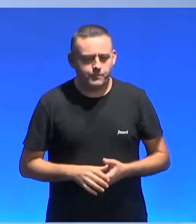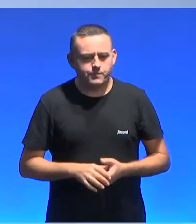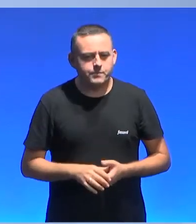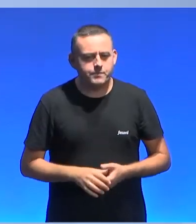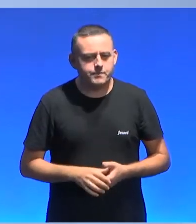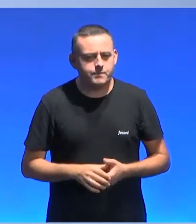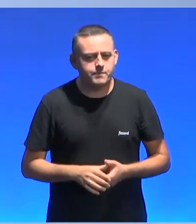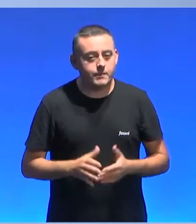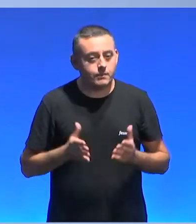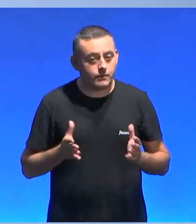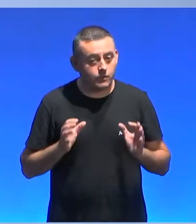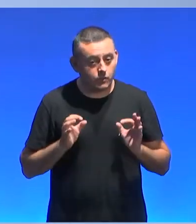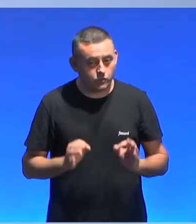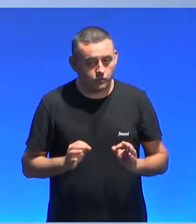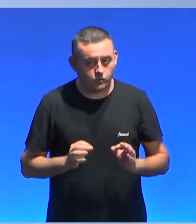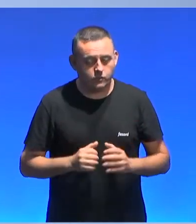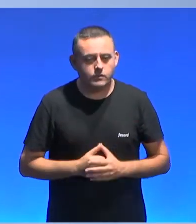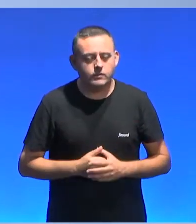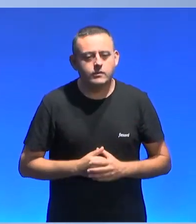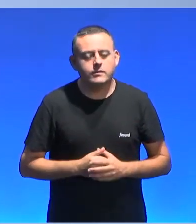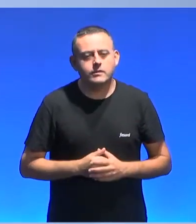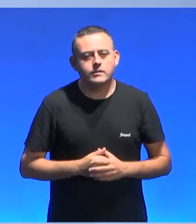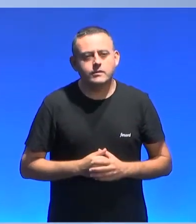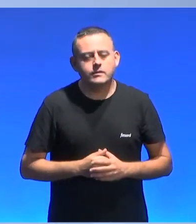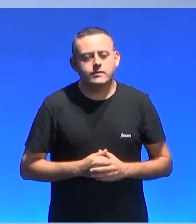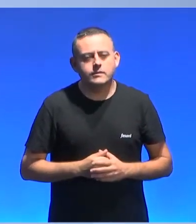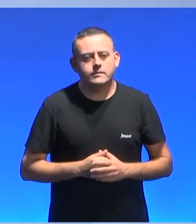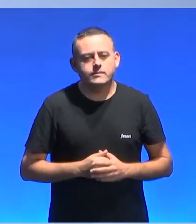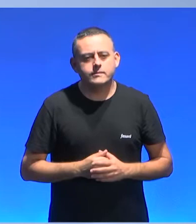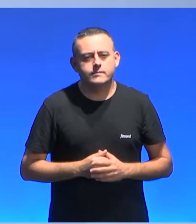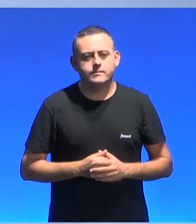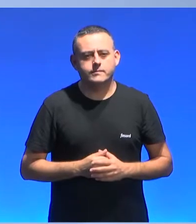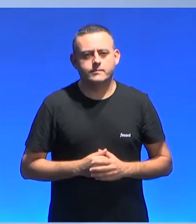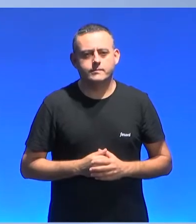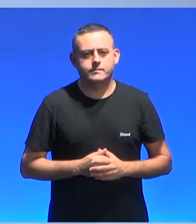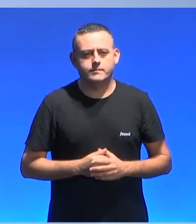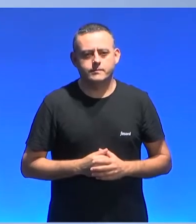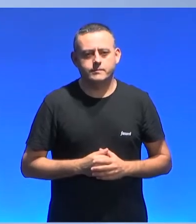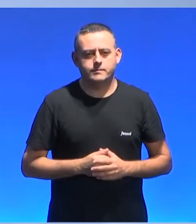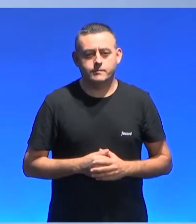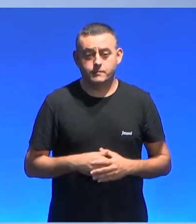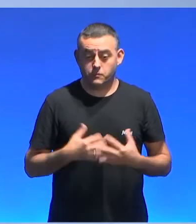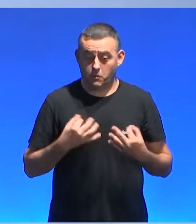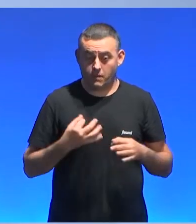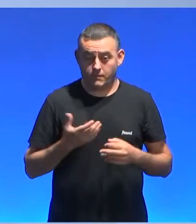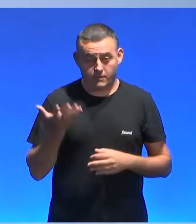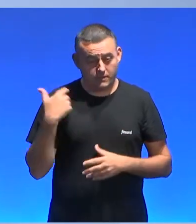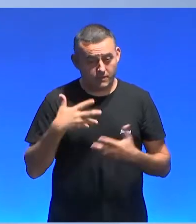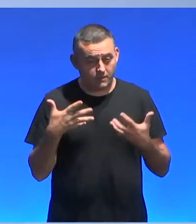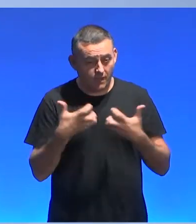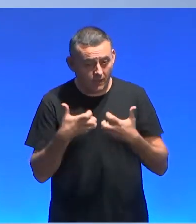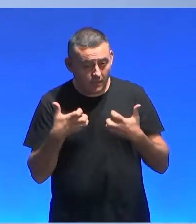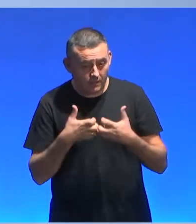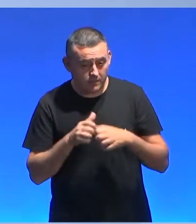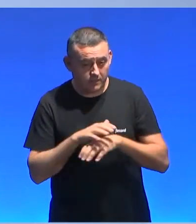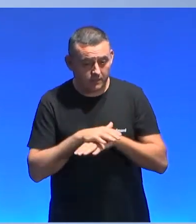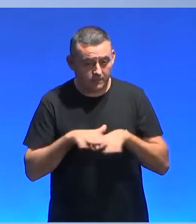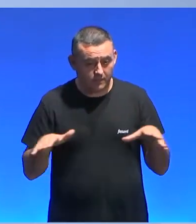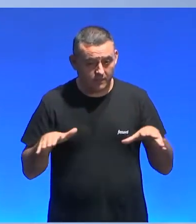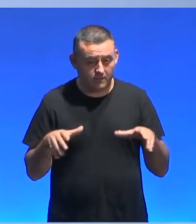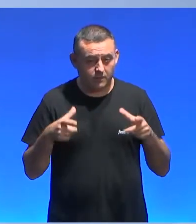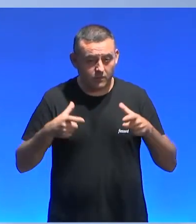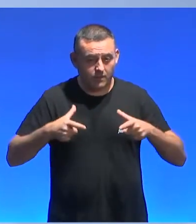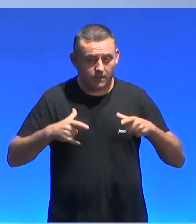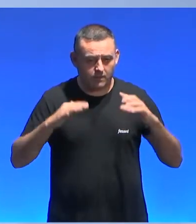este pasaje, pero creo que ha sido así, las ciudades se reconstruyeron para alguien, no para